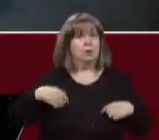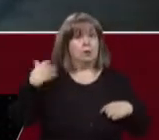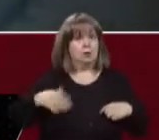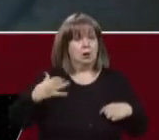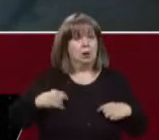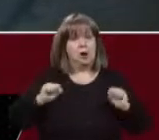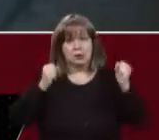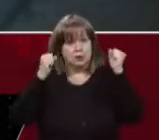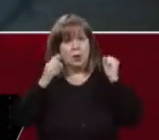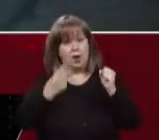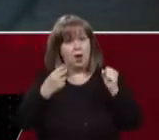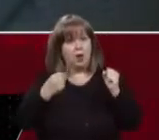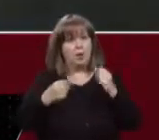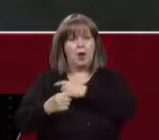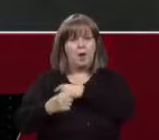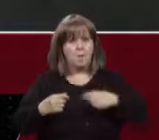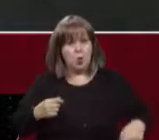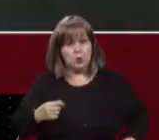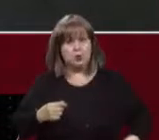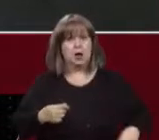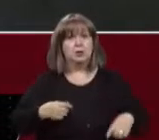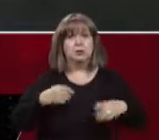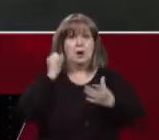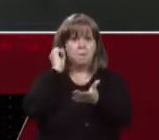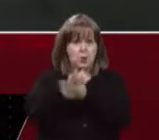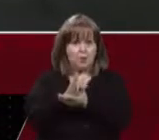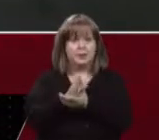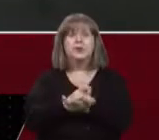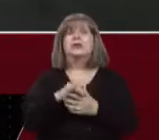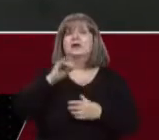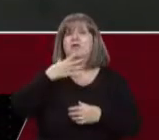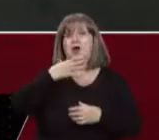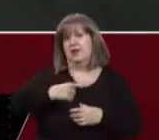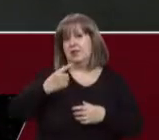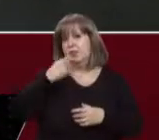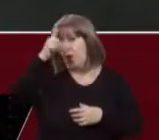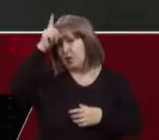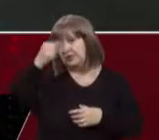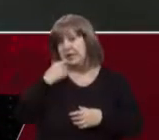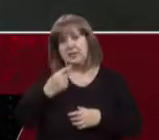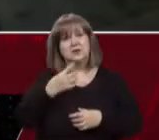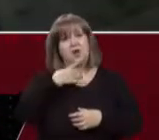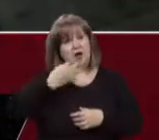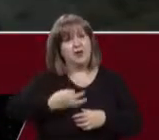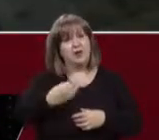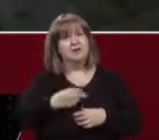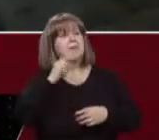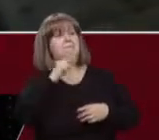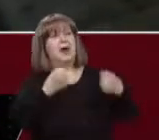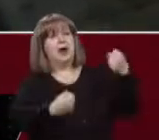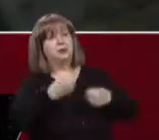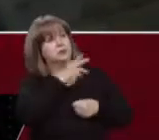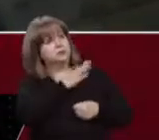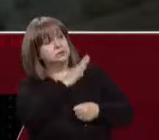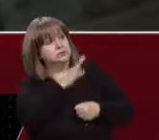el comisario, es una multa gravísima el llevarlos sin cinturón. Sí, una falta gravísima. Se están contratando en varias situaciones, como